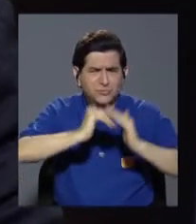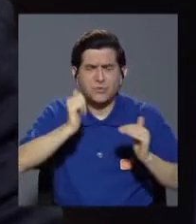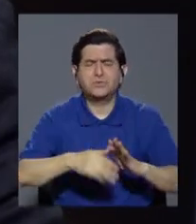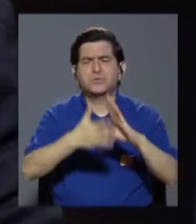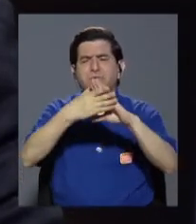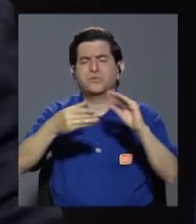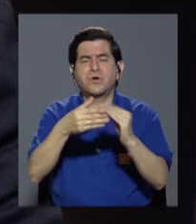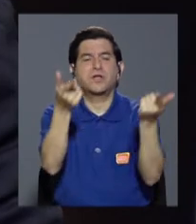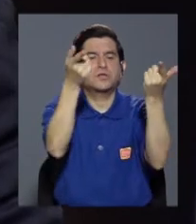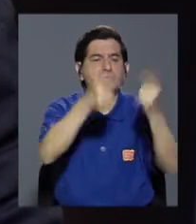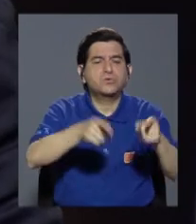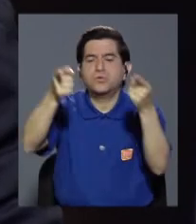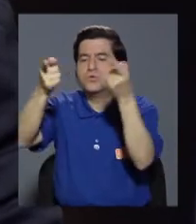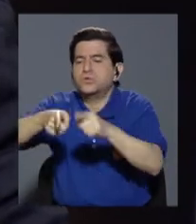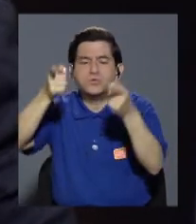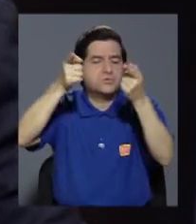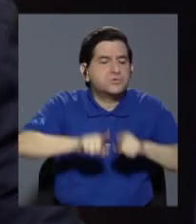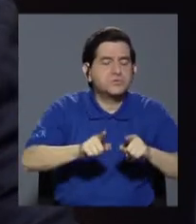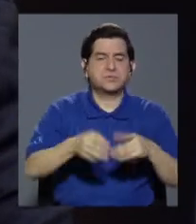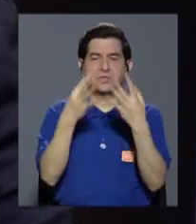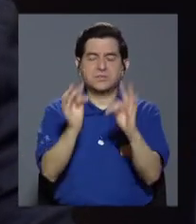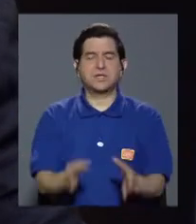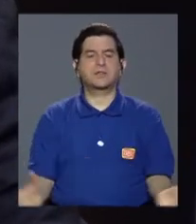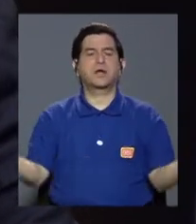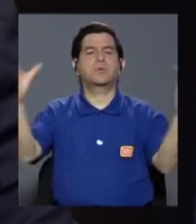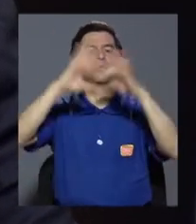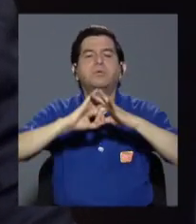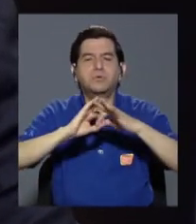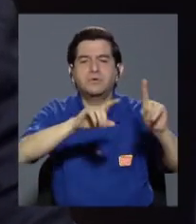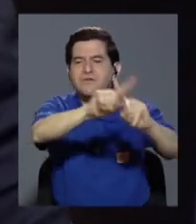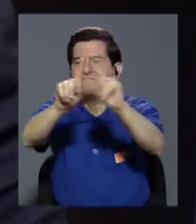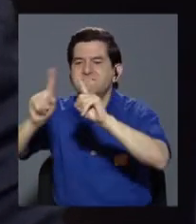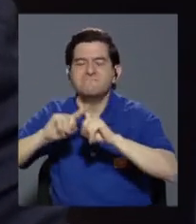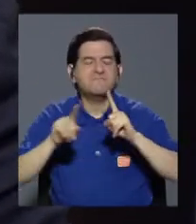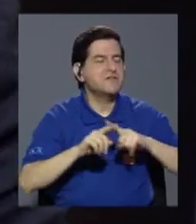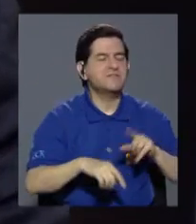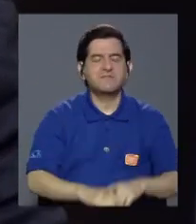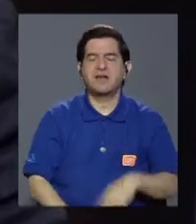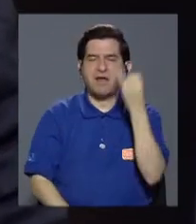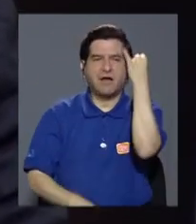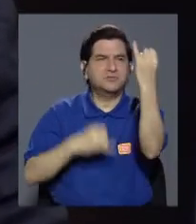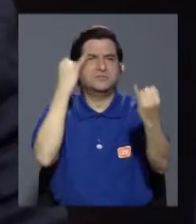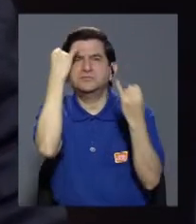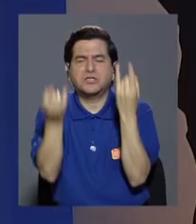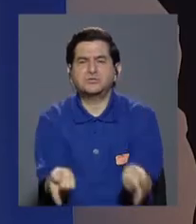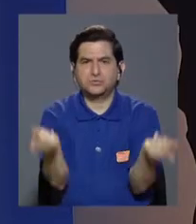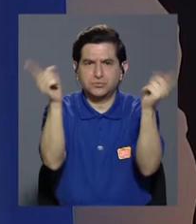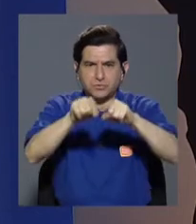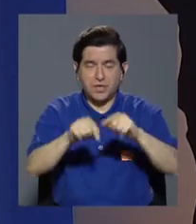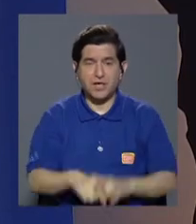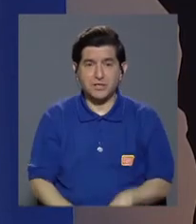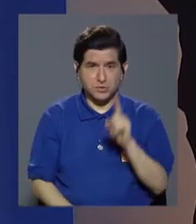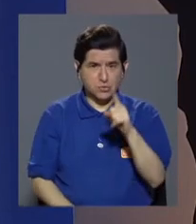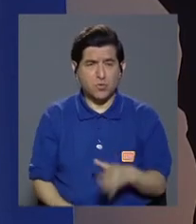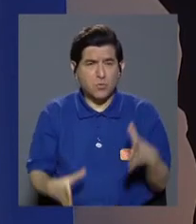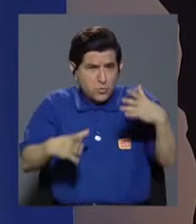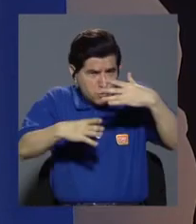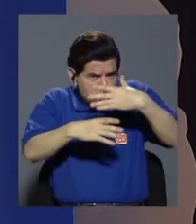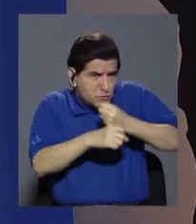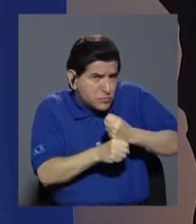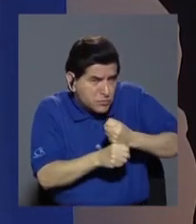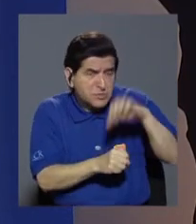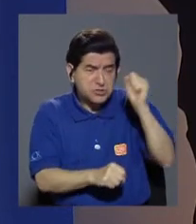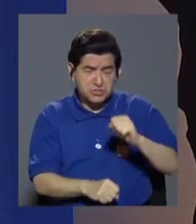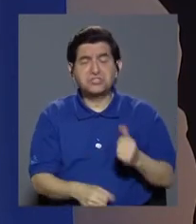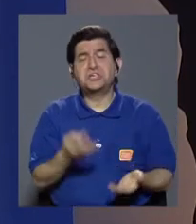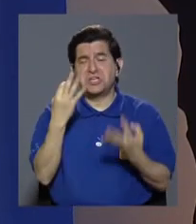relato sobre lo que pasó un relato que trate de aglutinar las diferentes versiones que es como tratar